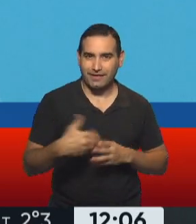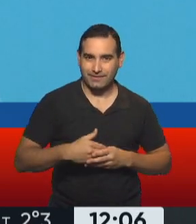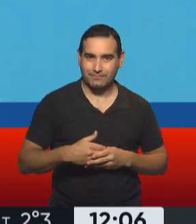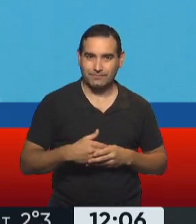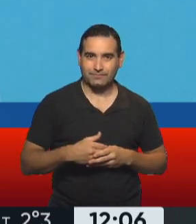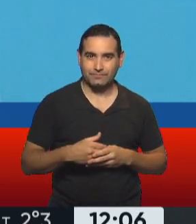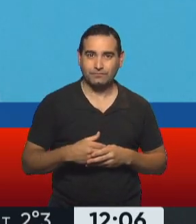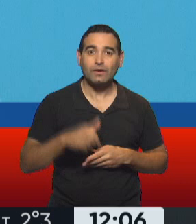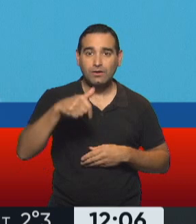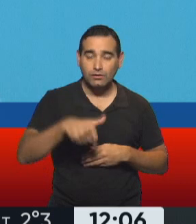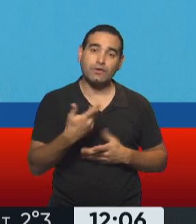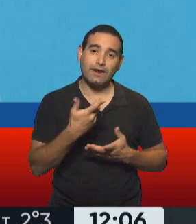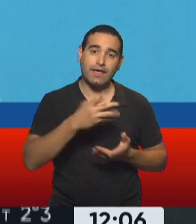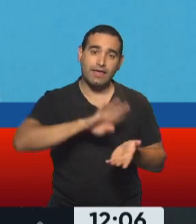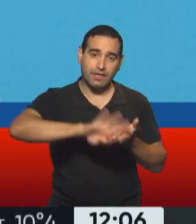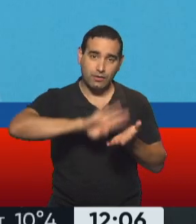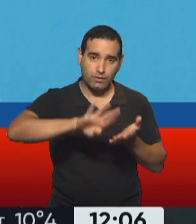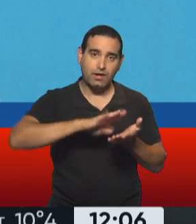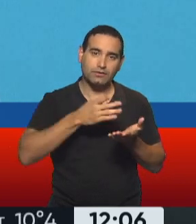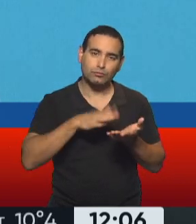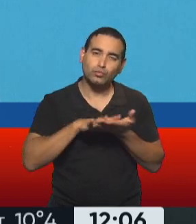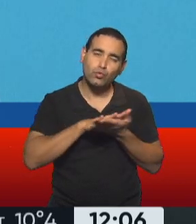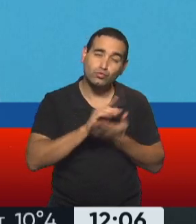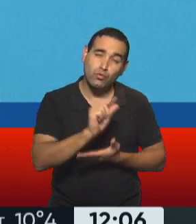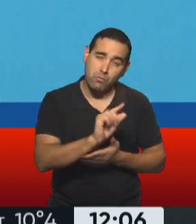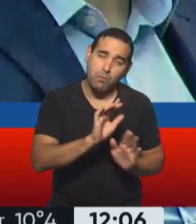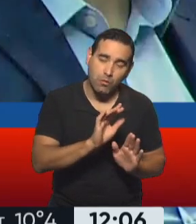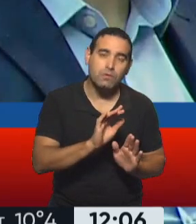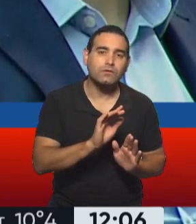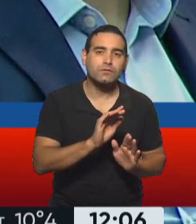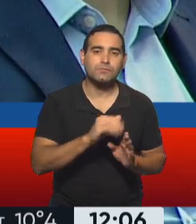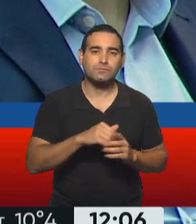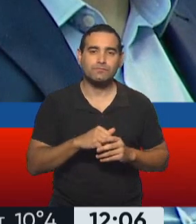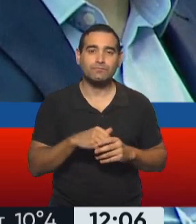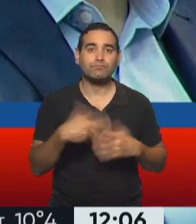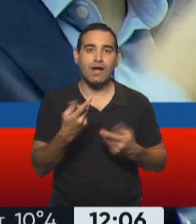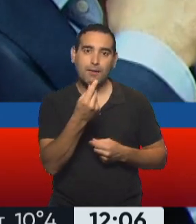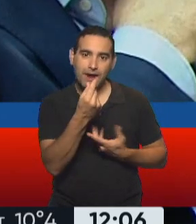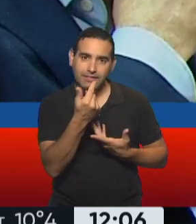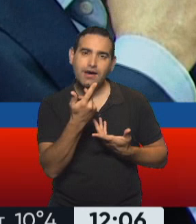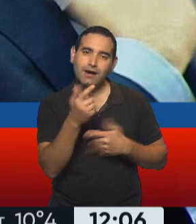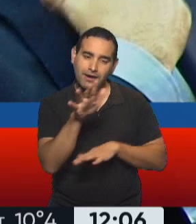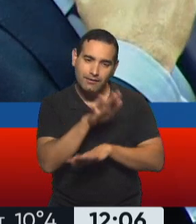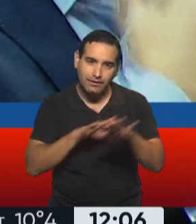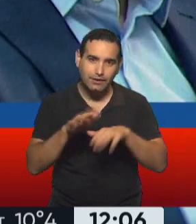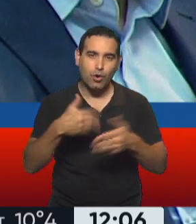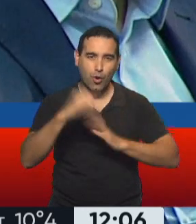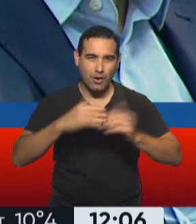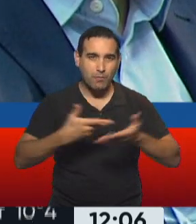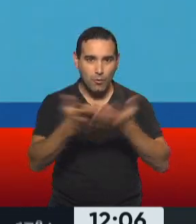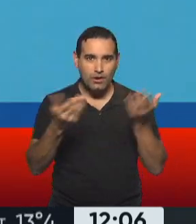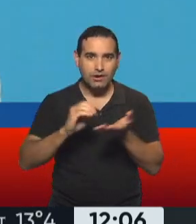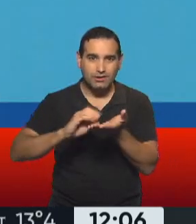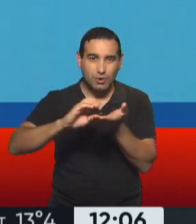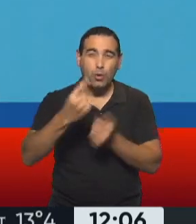deuda, resolver una parte del problema, es que el presupuesto de obra pública pasó de